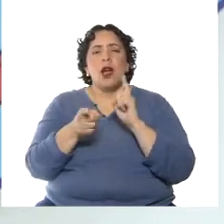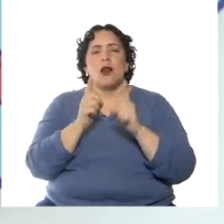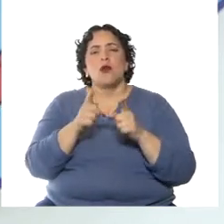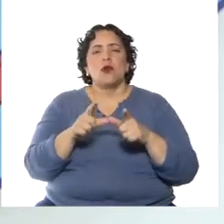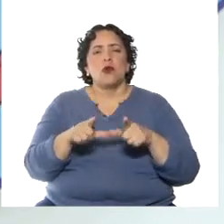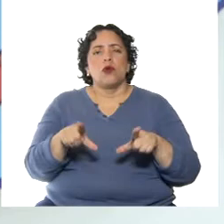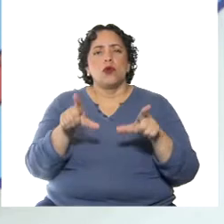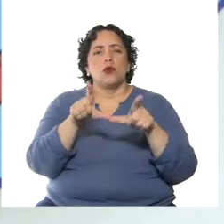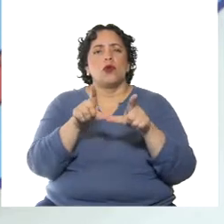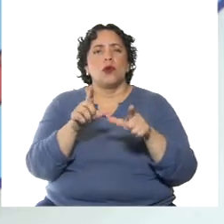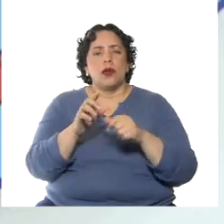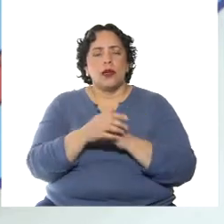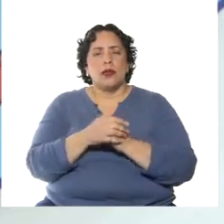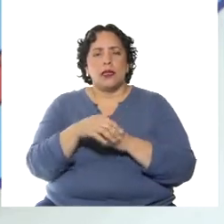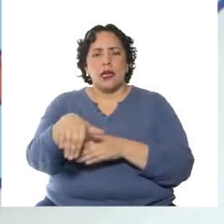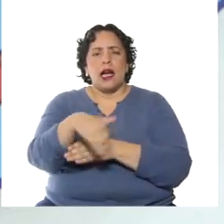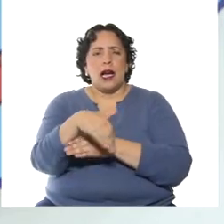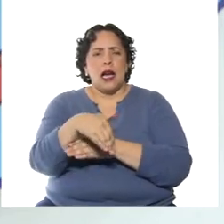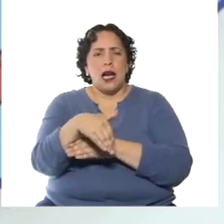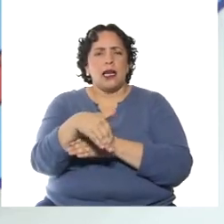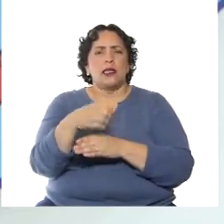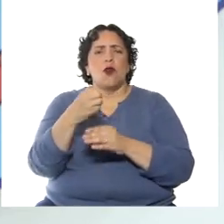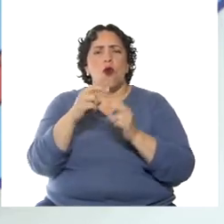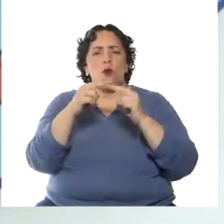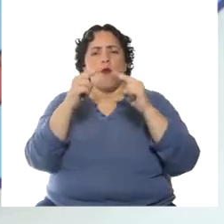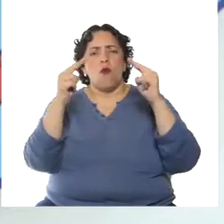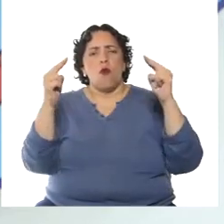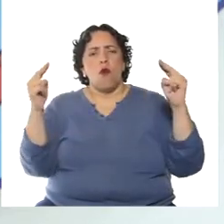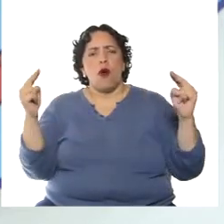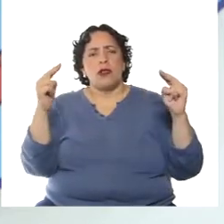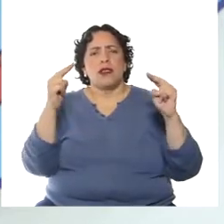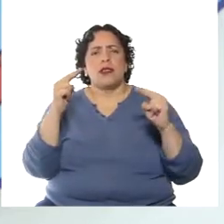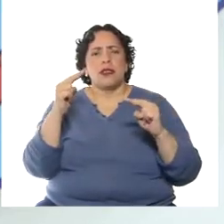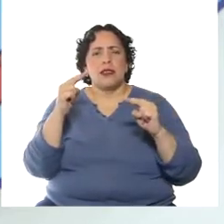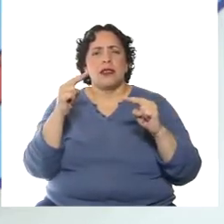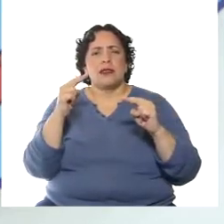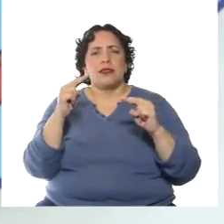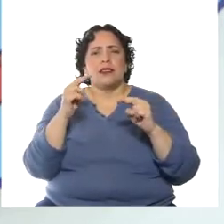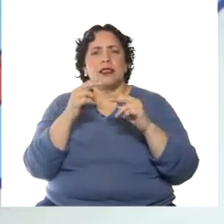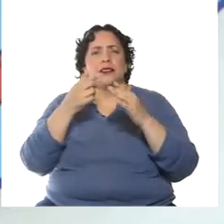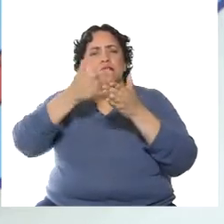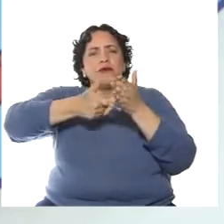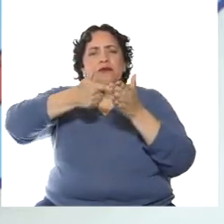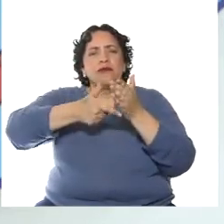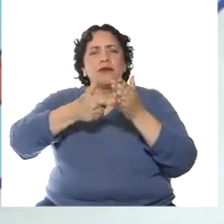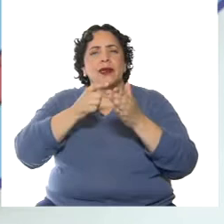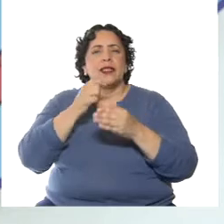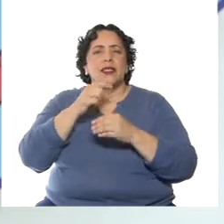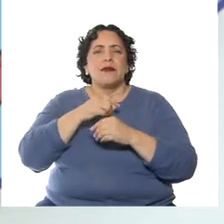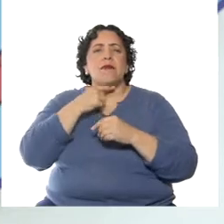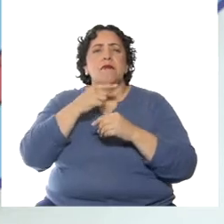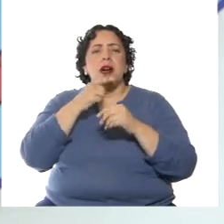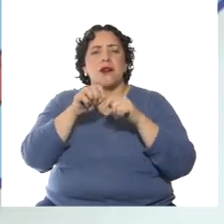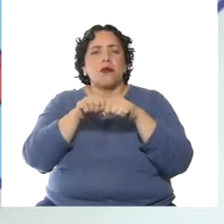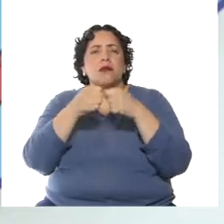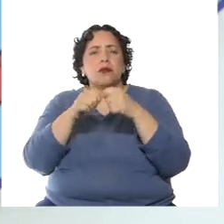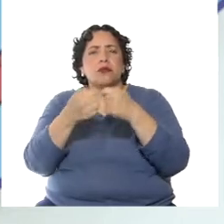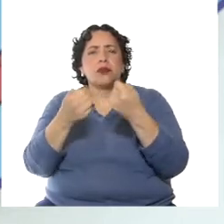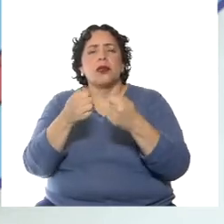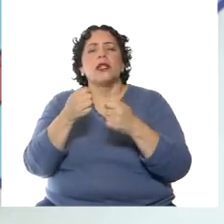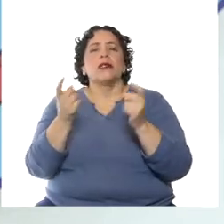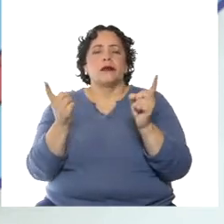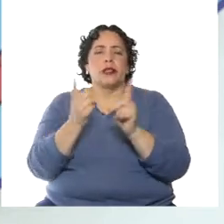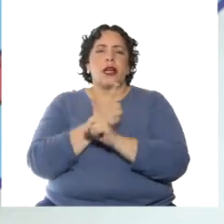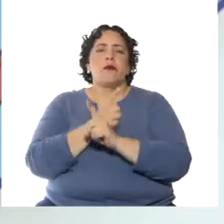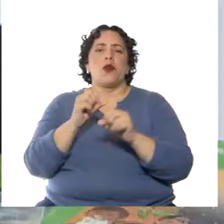zonas en la calle o en los puentes que están oxidados, algunas estructuras oxidadas, también ahí ocurre un cambio